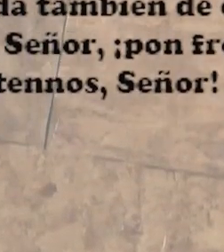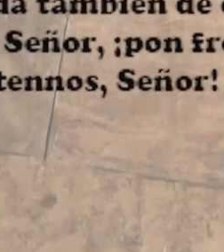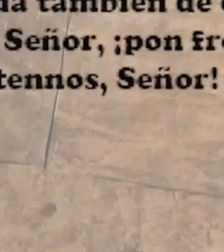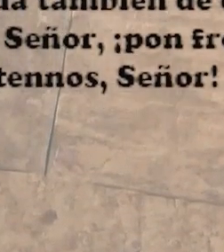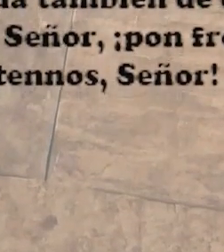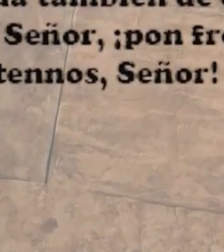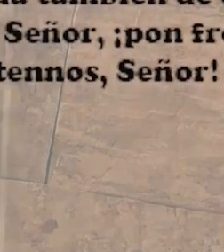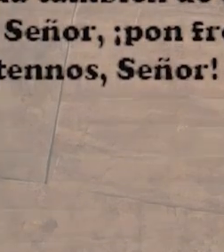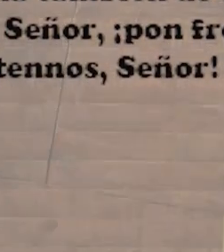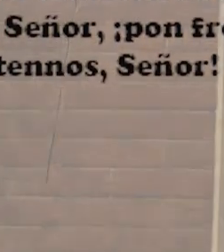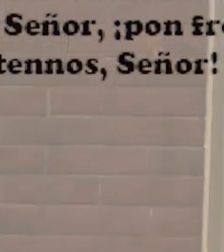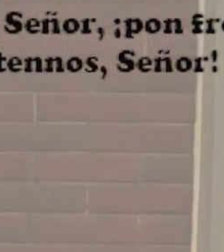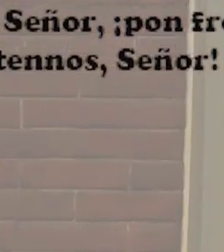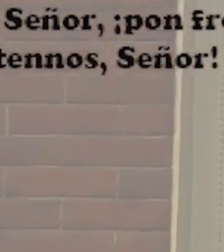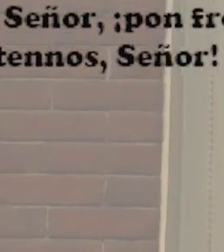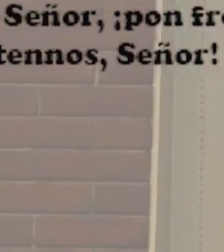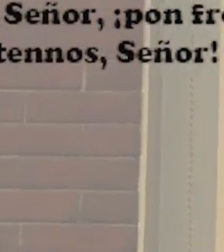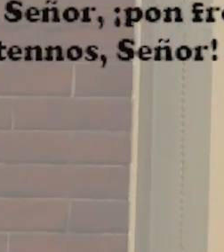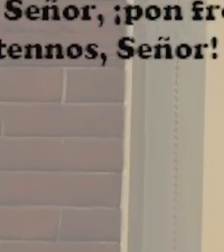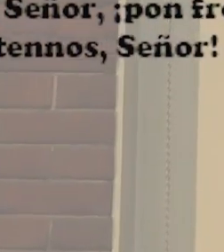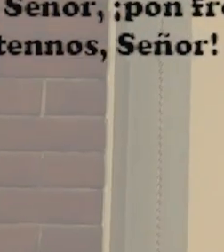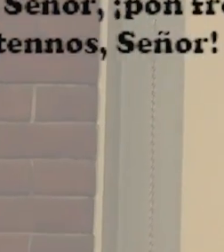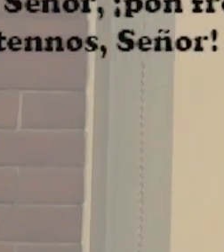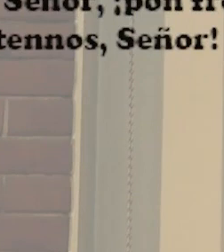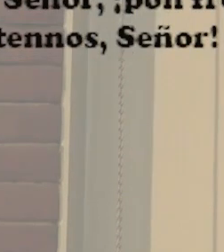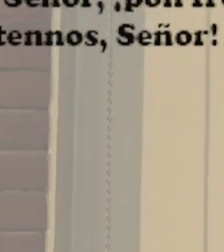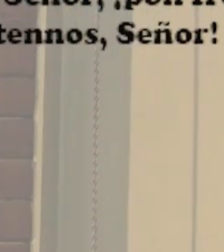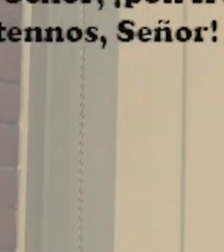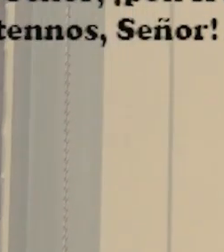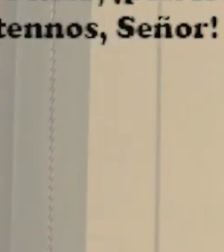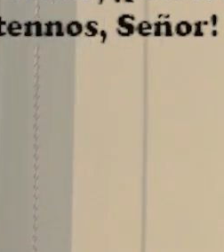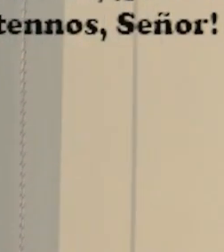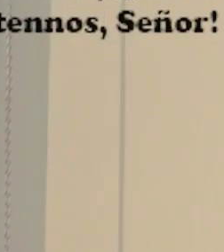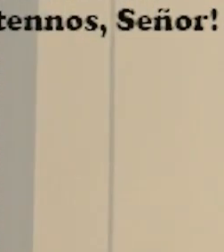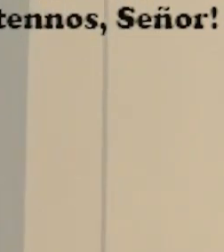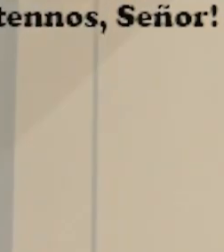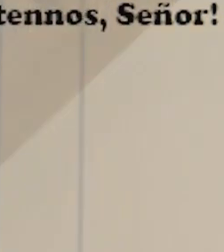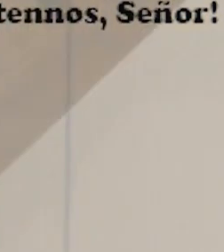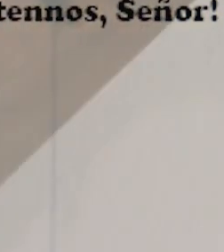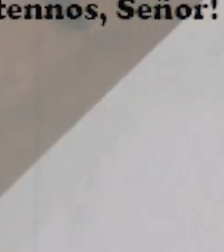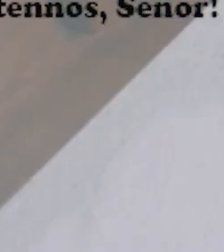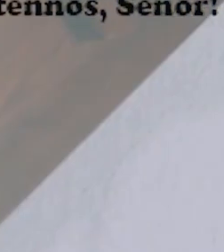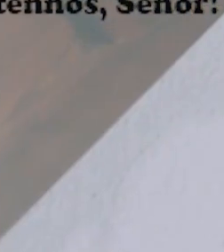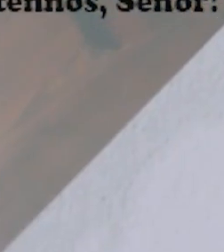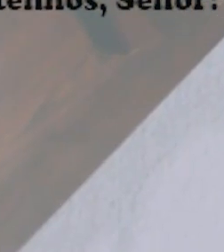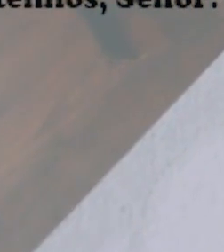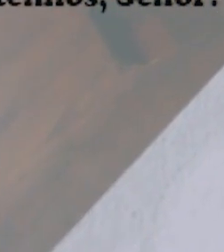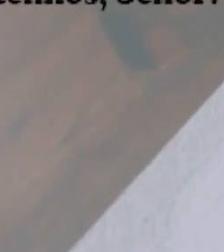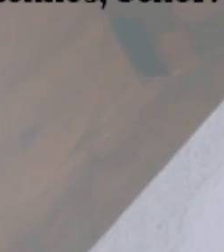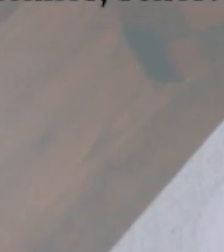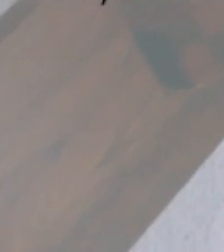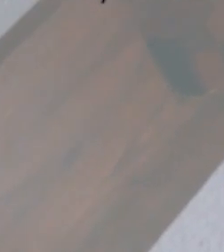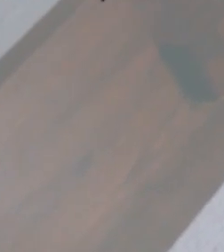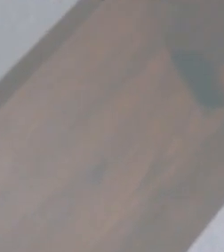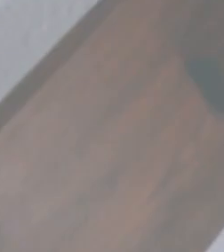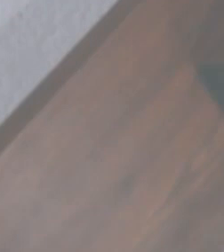cuida también de él. Es nuestro hermano. Oh Señor, pon freno a la violencia. Deténnos,